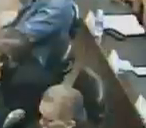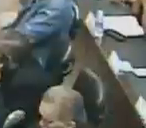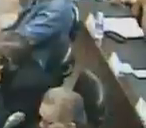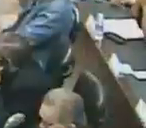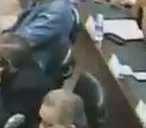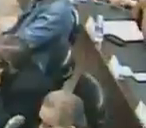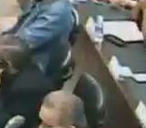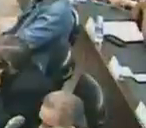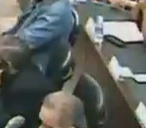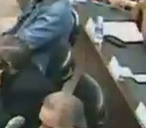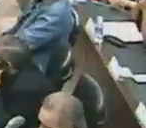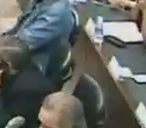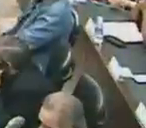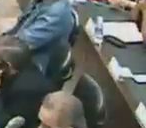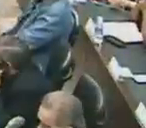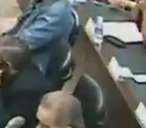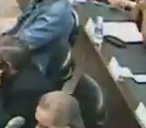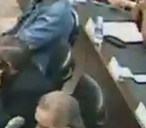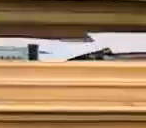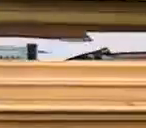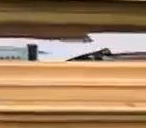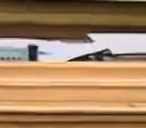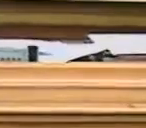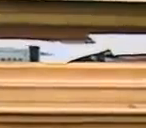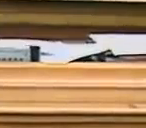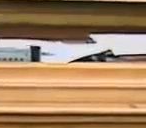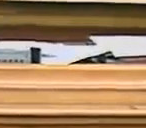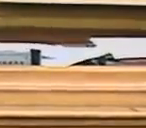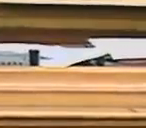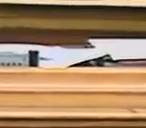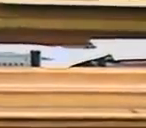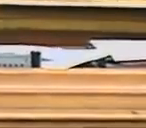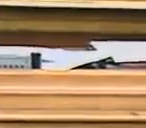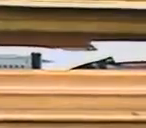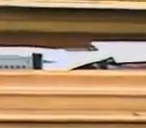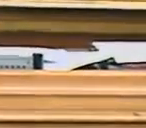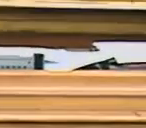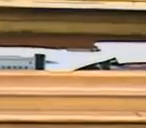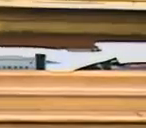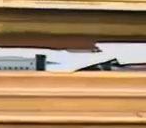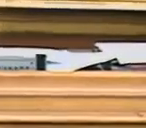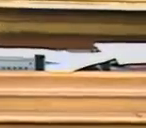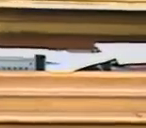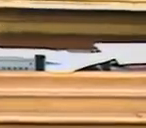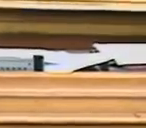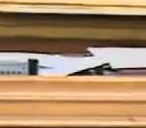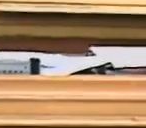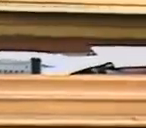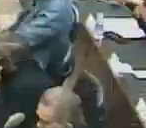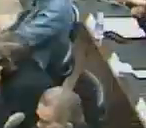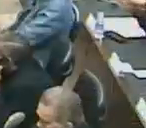Gracias. Es todo, señor presidente. Gracias, diputado. Voy a dejar en el derecho de palabra al diputado Edgardo